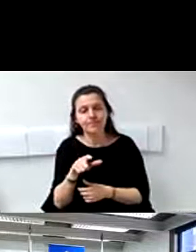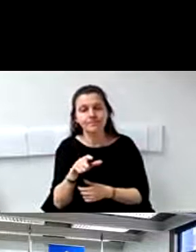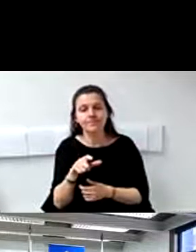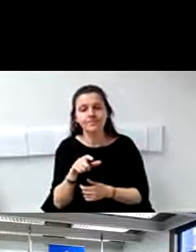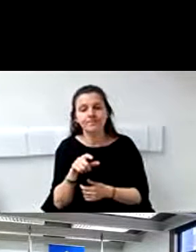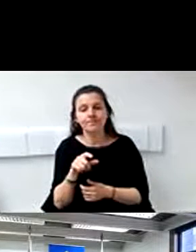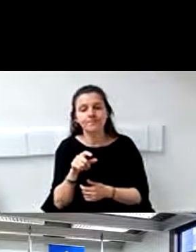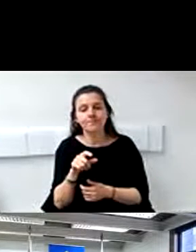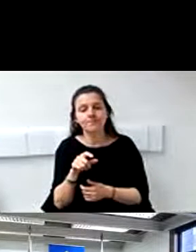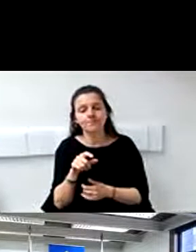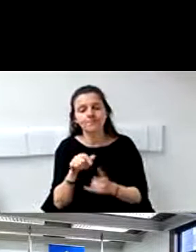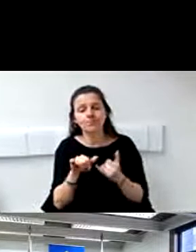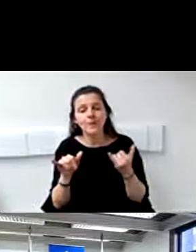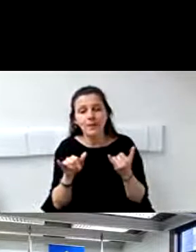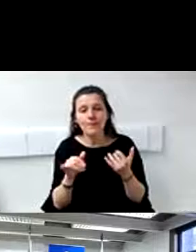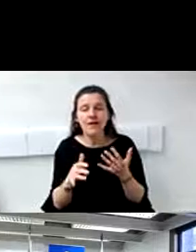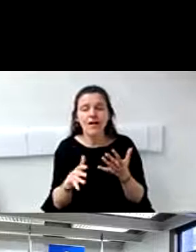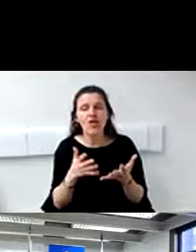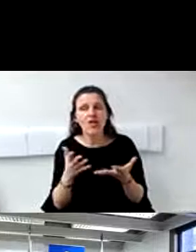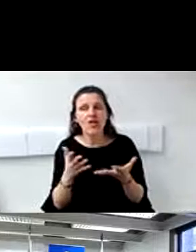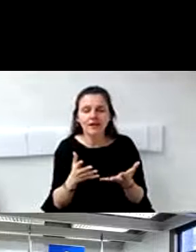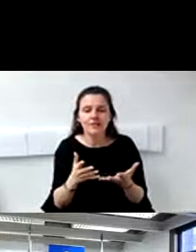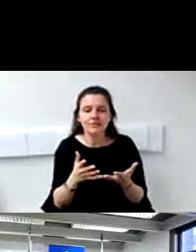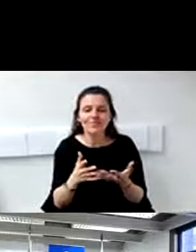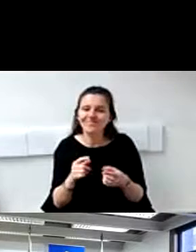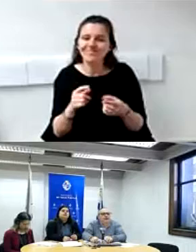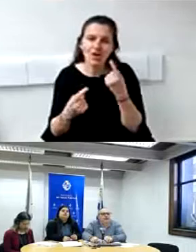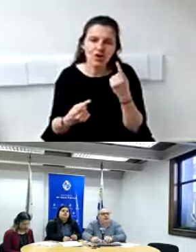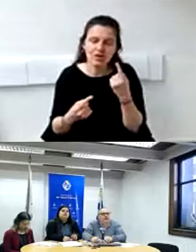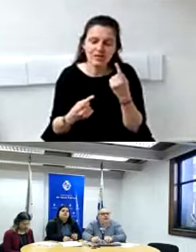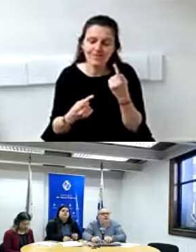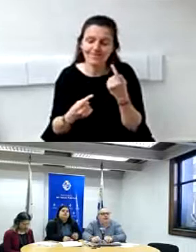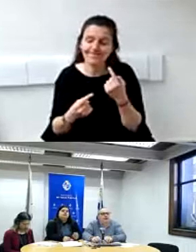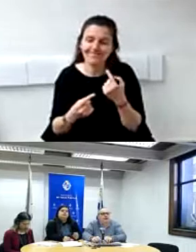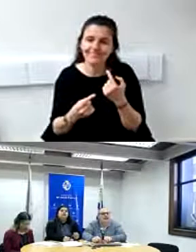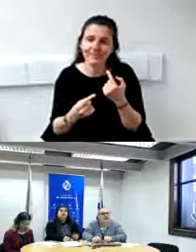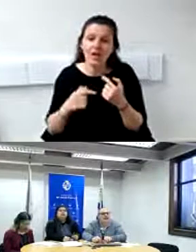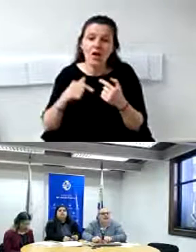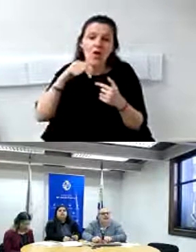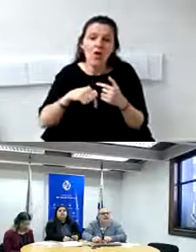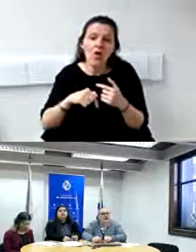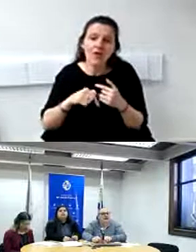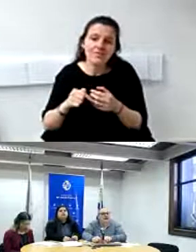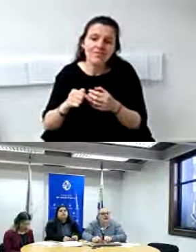trae las principales. Hubo algunas que llegaron ahora de mañana que lamentablemente no las pudimos integrar